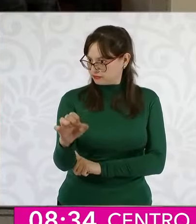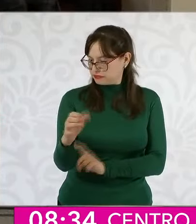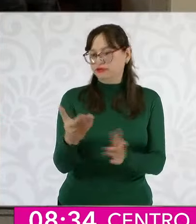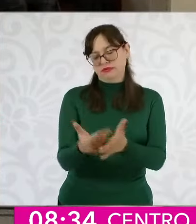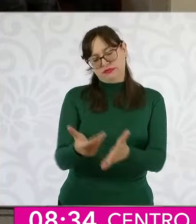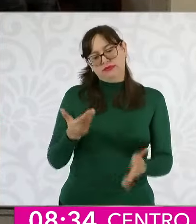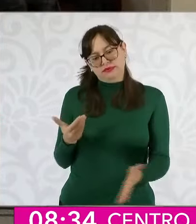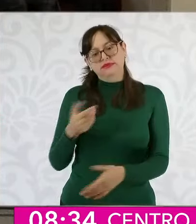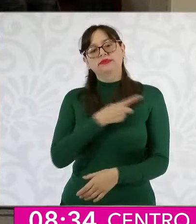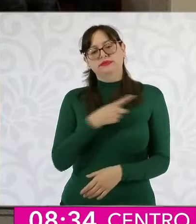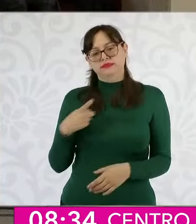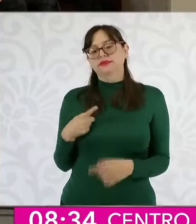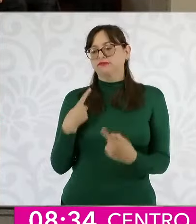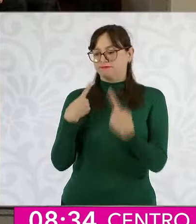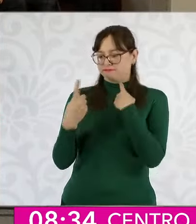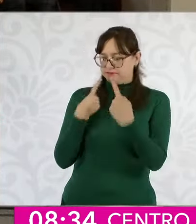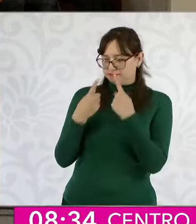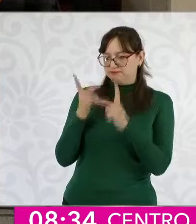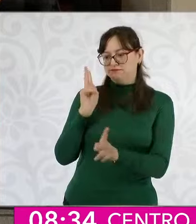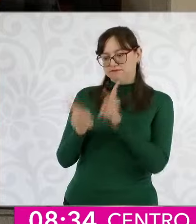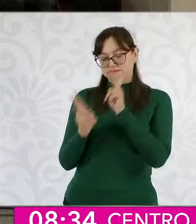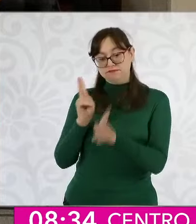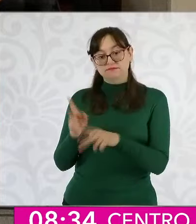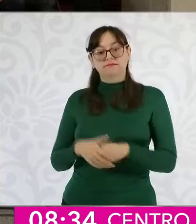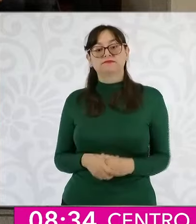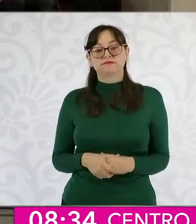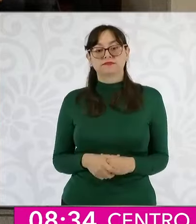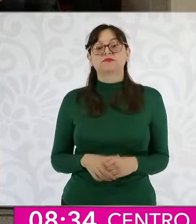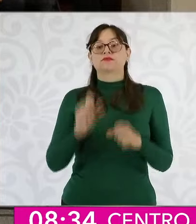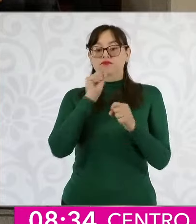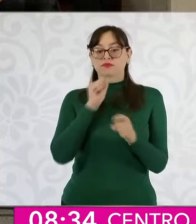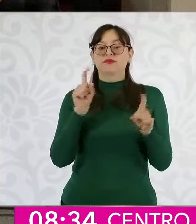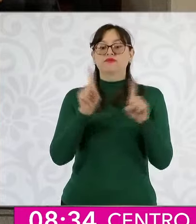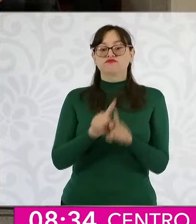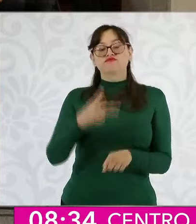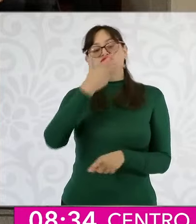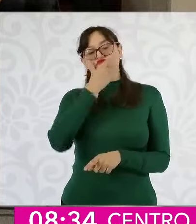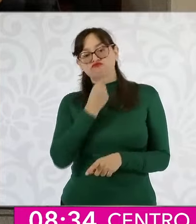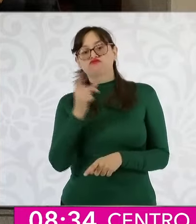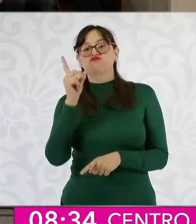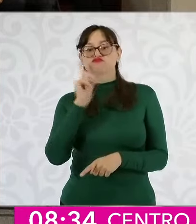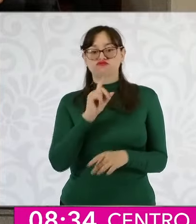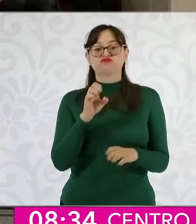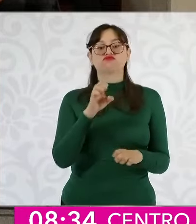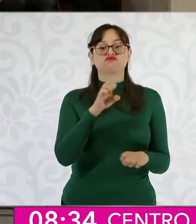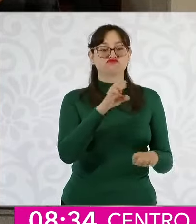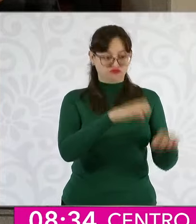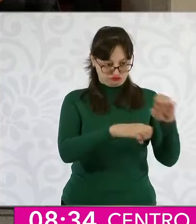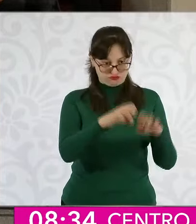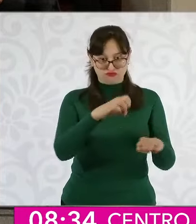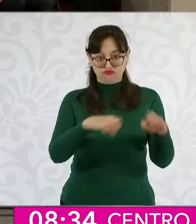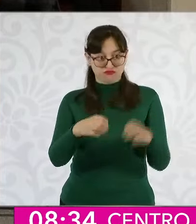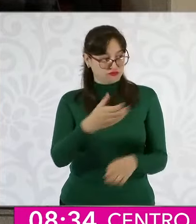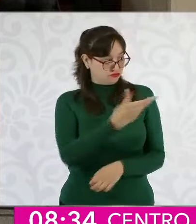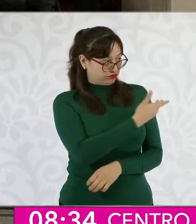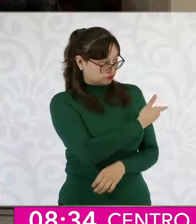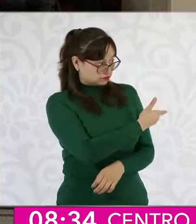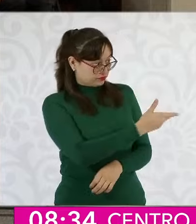Igual, los empresarios y empresarias que están aquí tienen mucha relación con empresas de